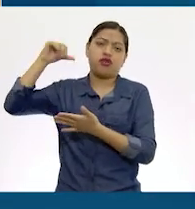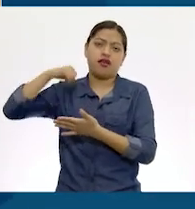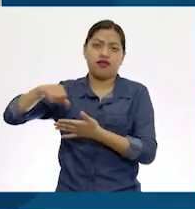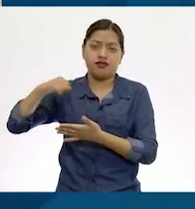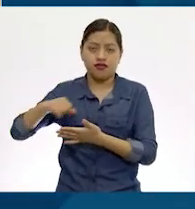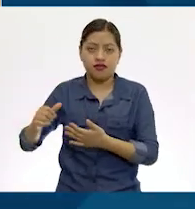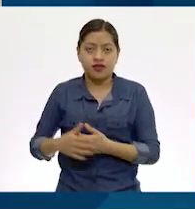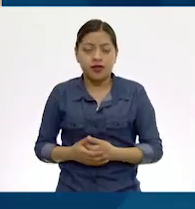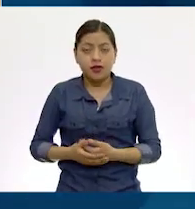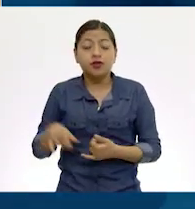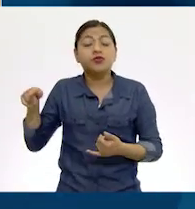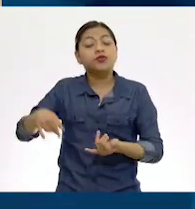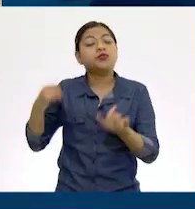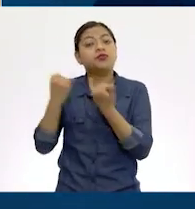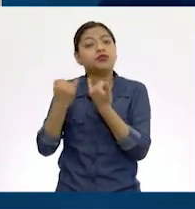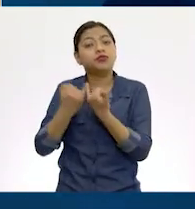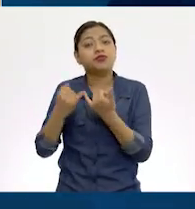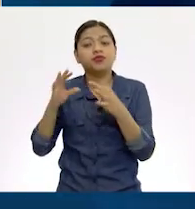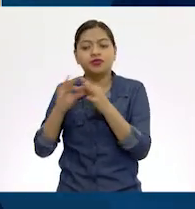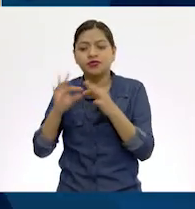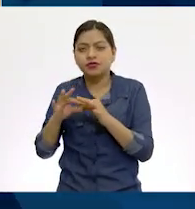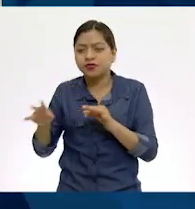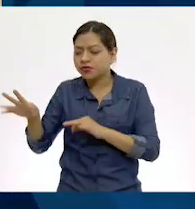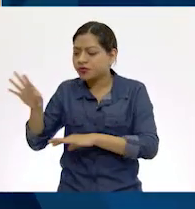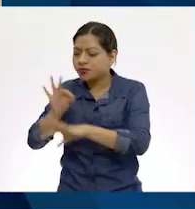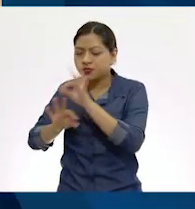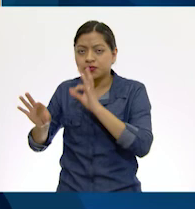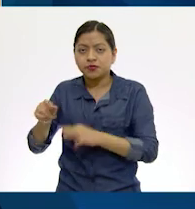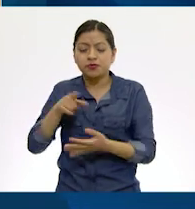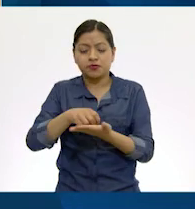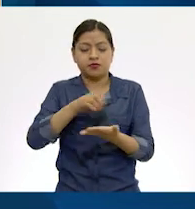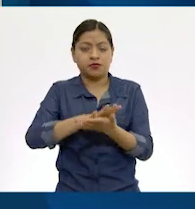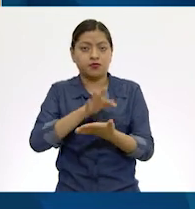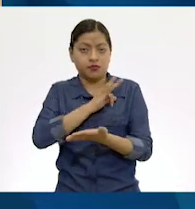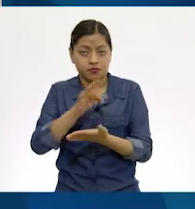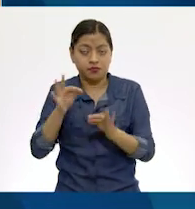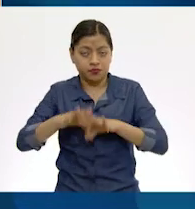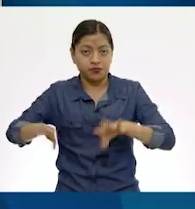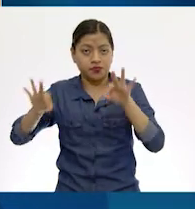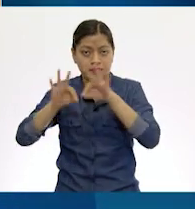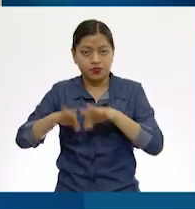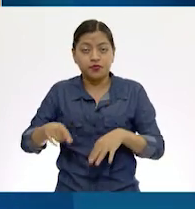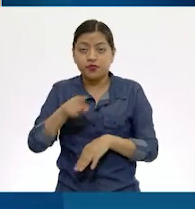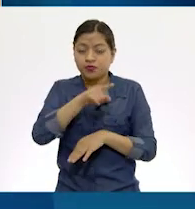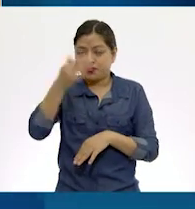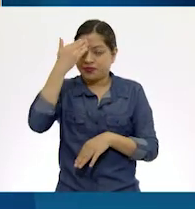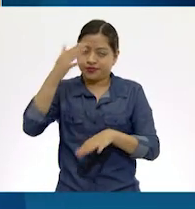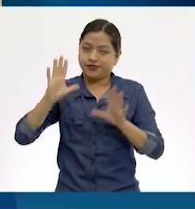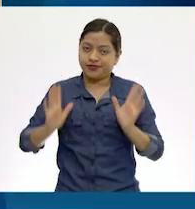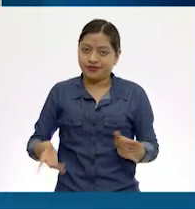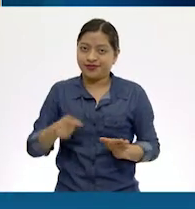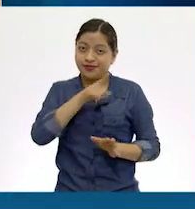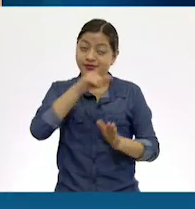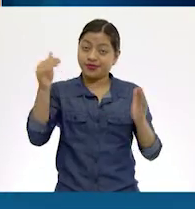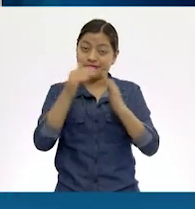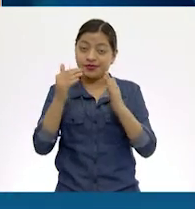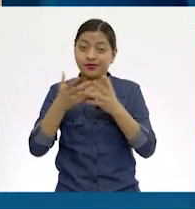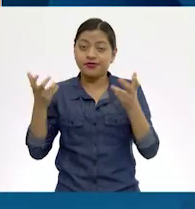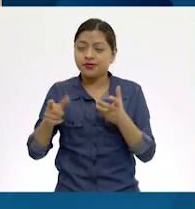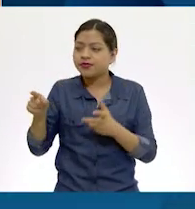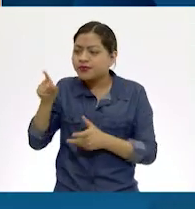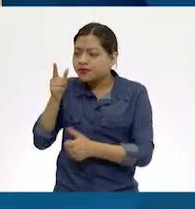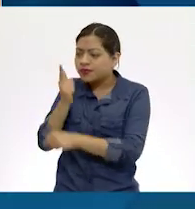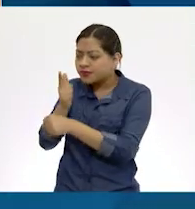nos da muchos datos importantes que ya habíamos mencionado. De ahí vamos a desprender en casa, exactamente ubiquen los